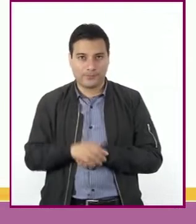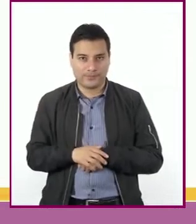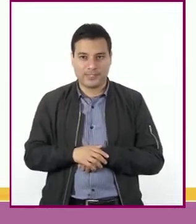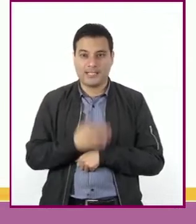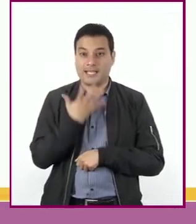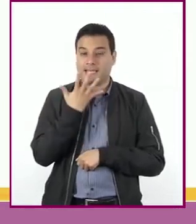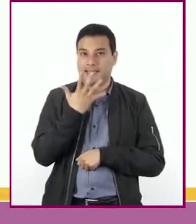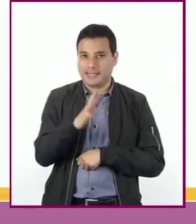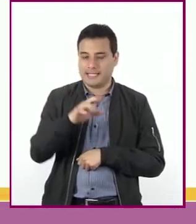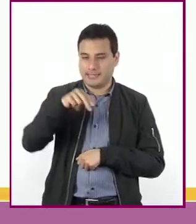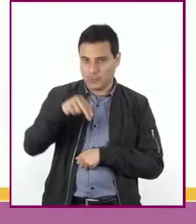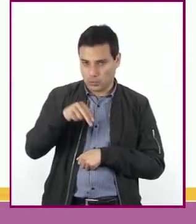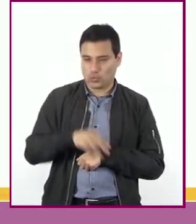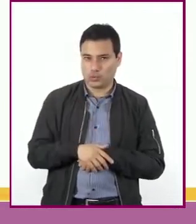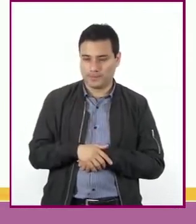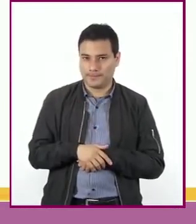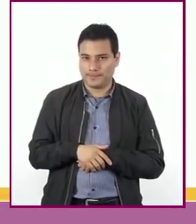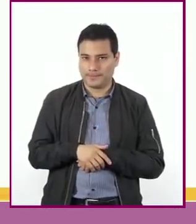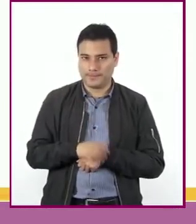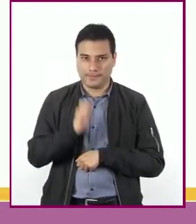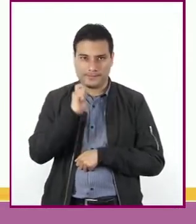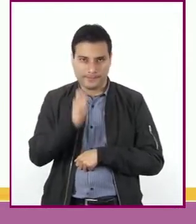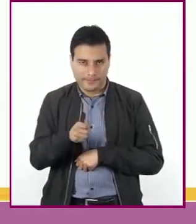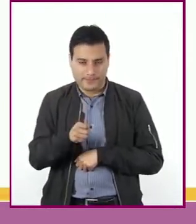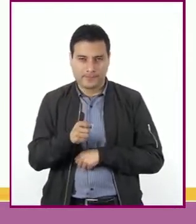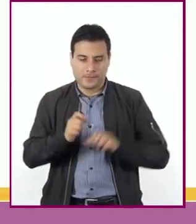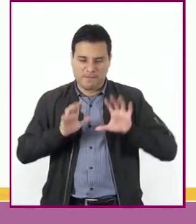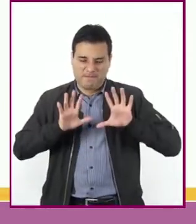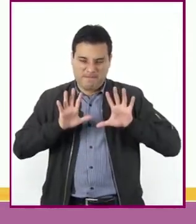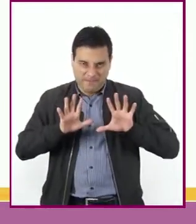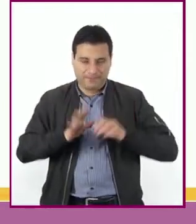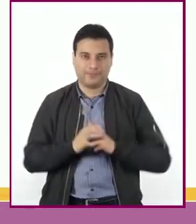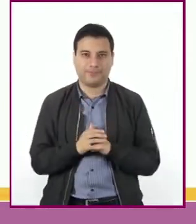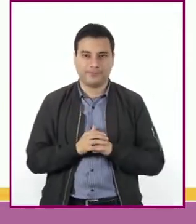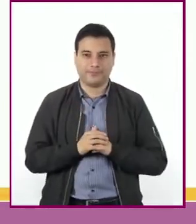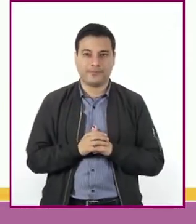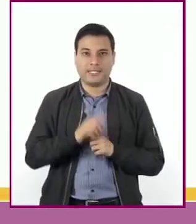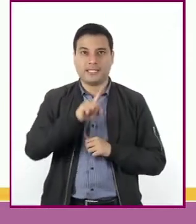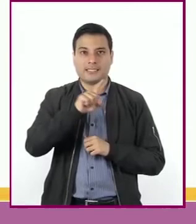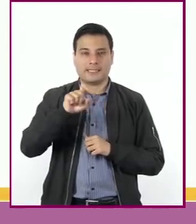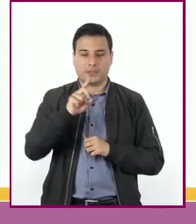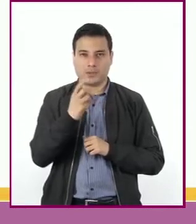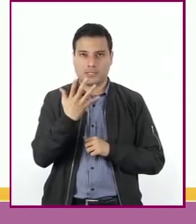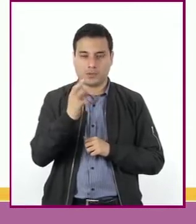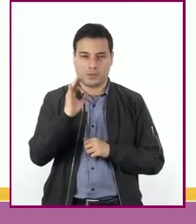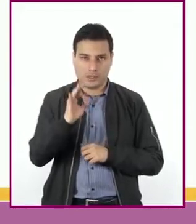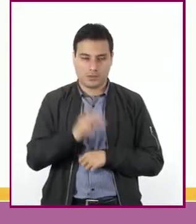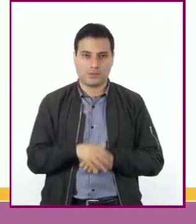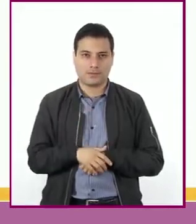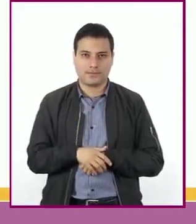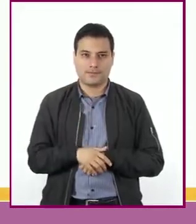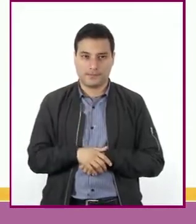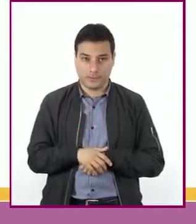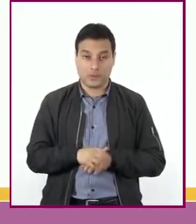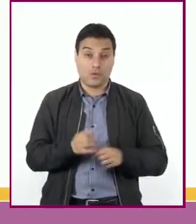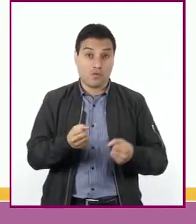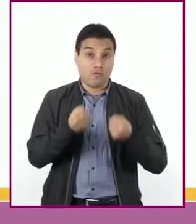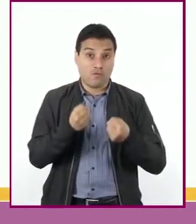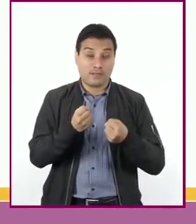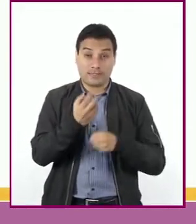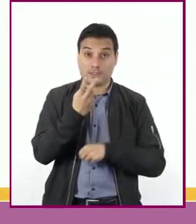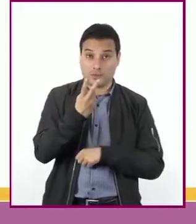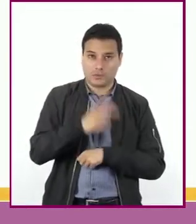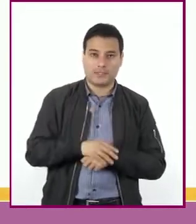10 newtons, que es la intensidad que aplicamos para mover la mesa, a 135 grados. La fuerza 2 es igual